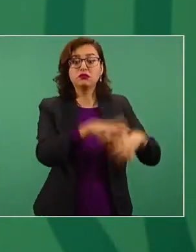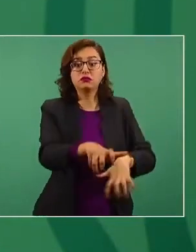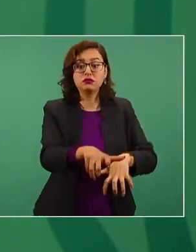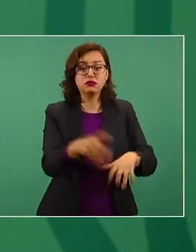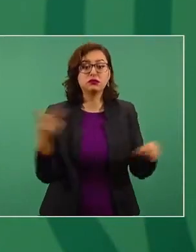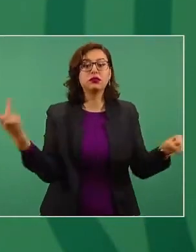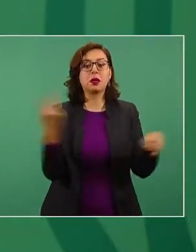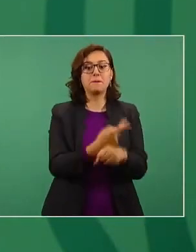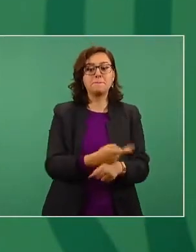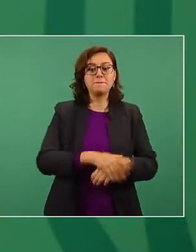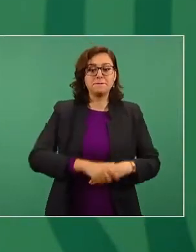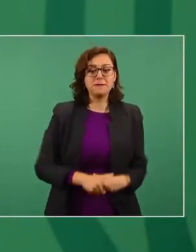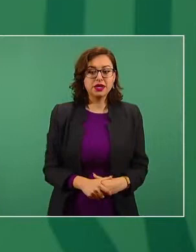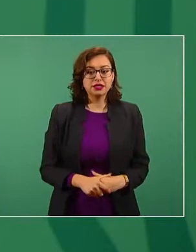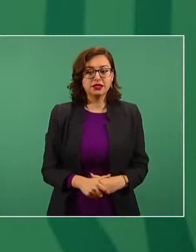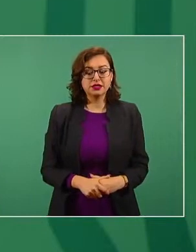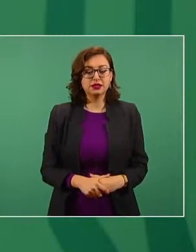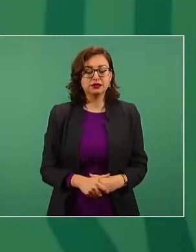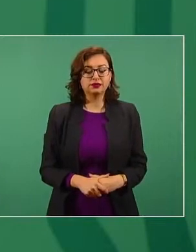¿quién iba a